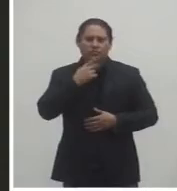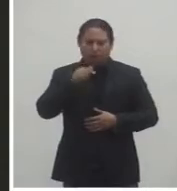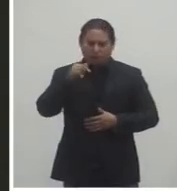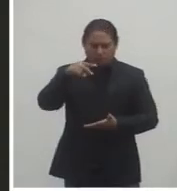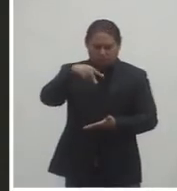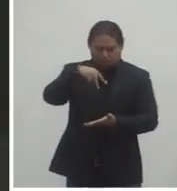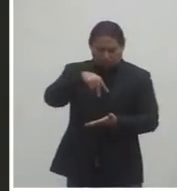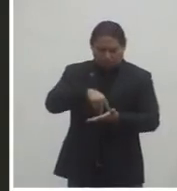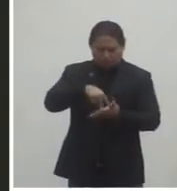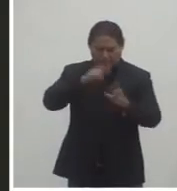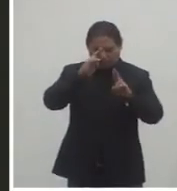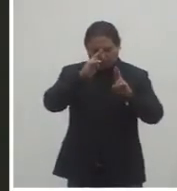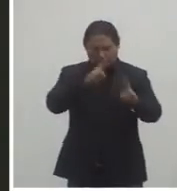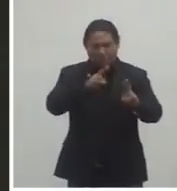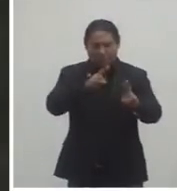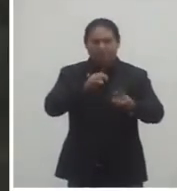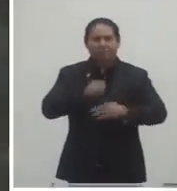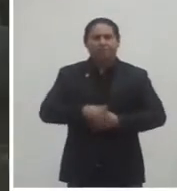manera respetuosa